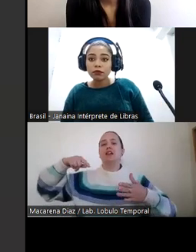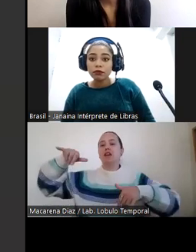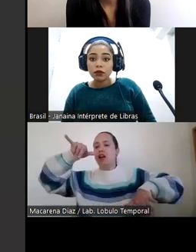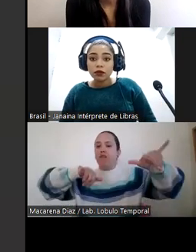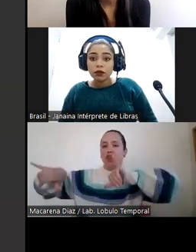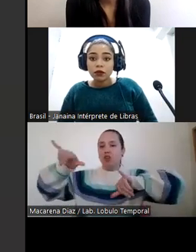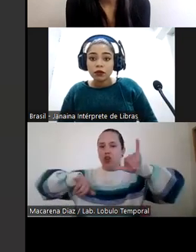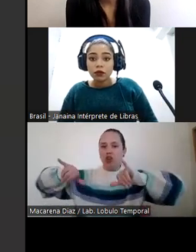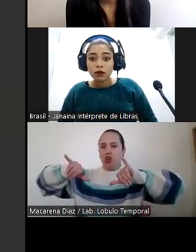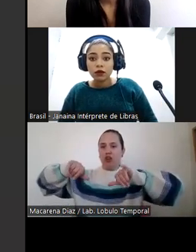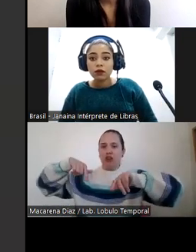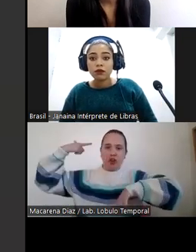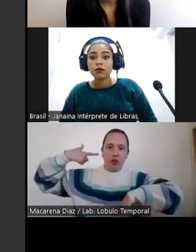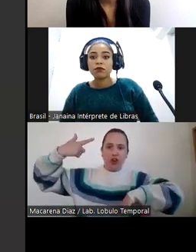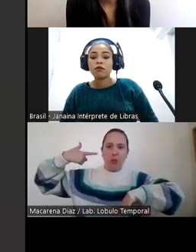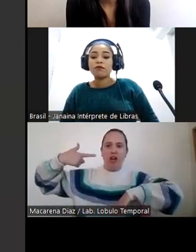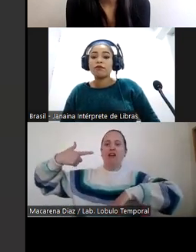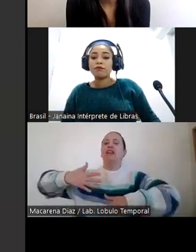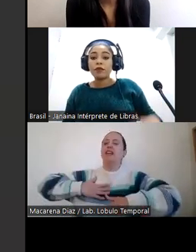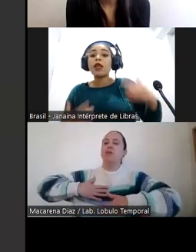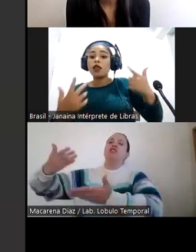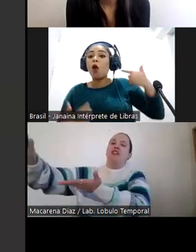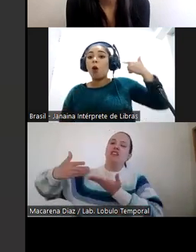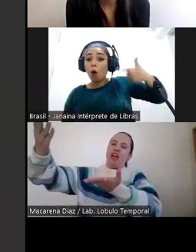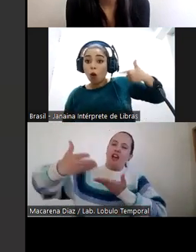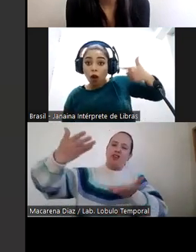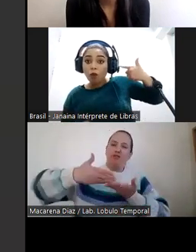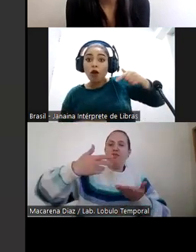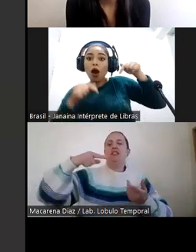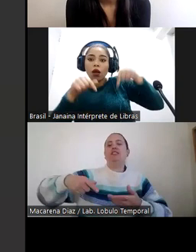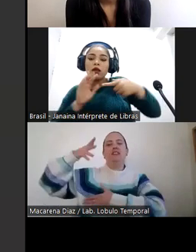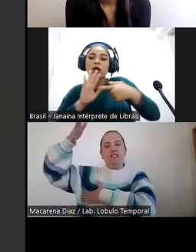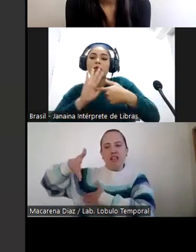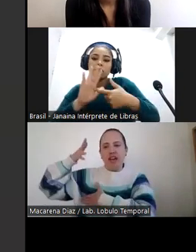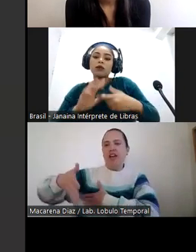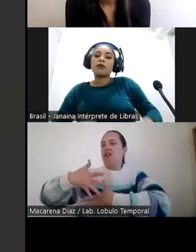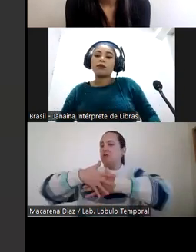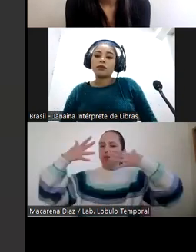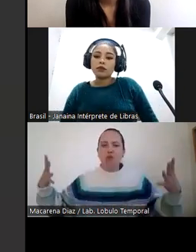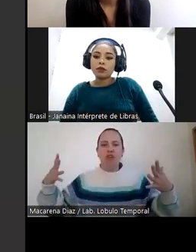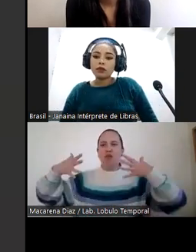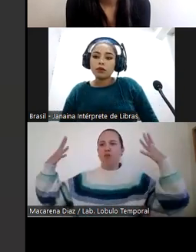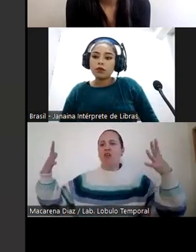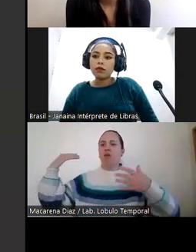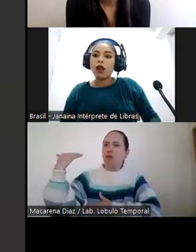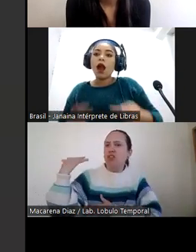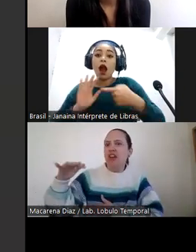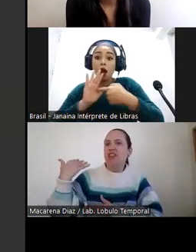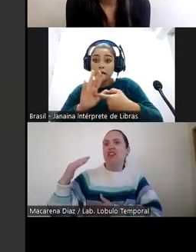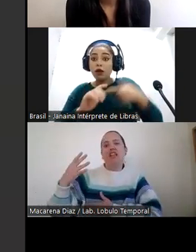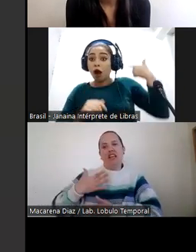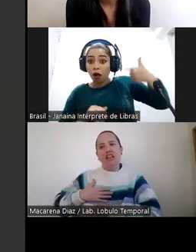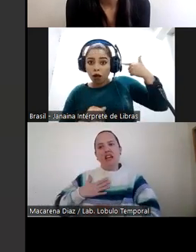que nos deja. Quisiera hacerles presentación de Fundación Lóbulo